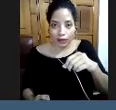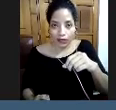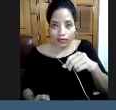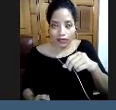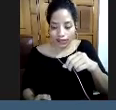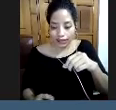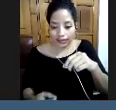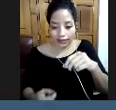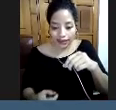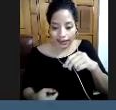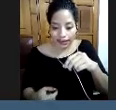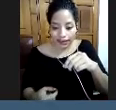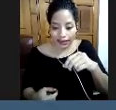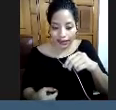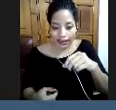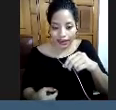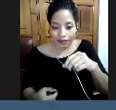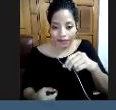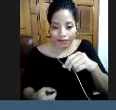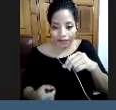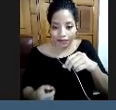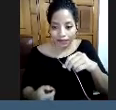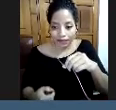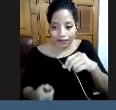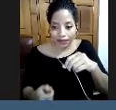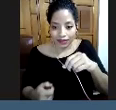voluntad política, se ve que